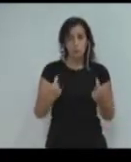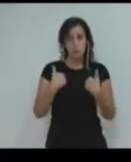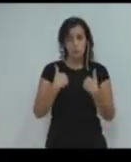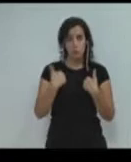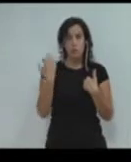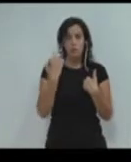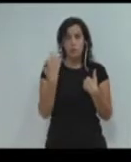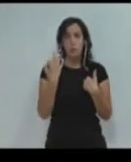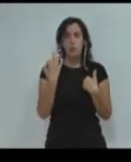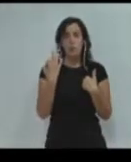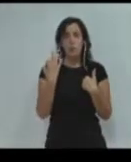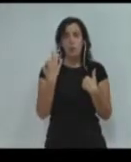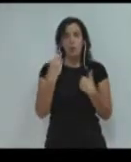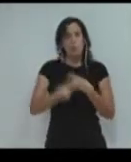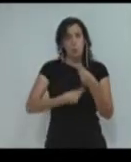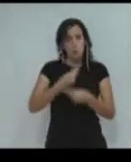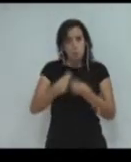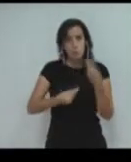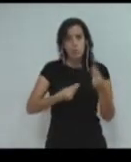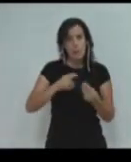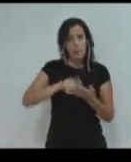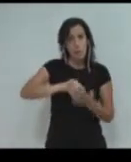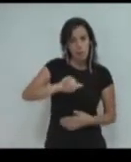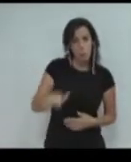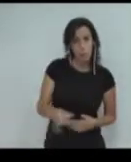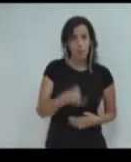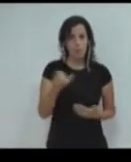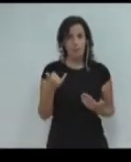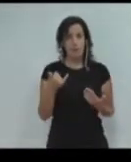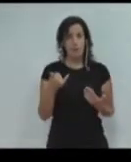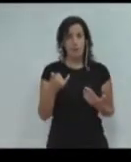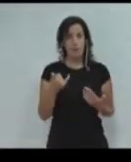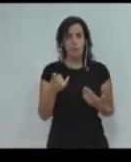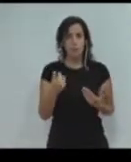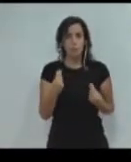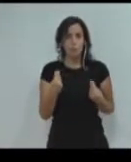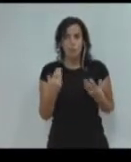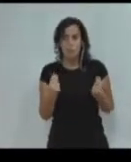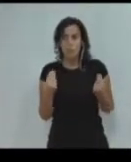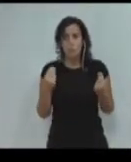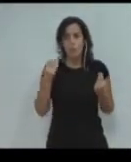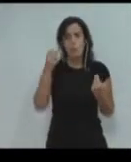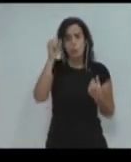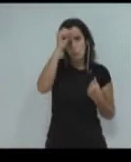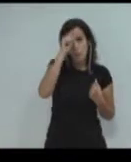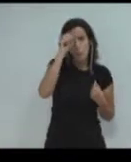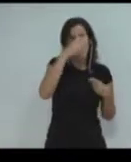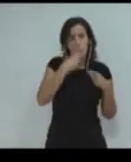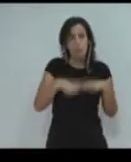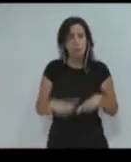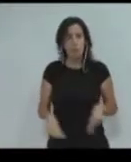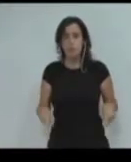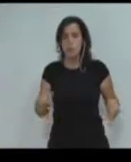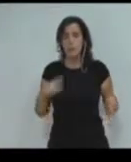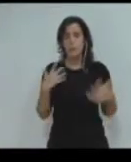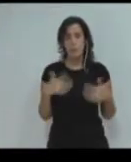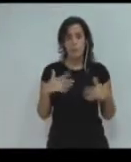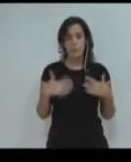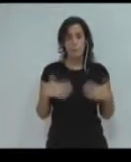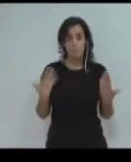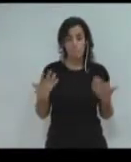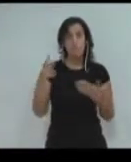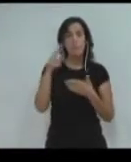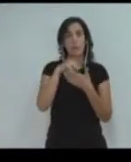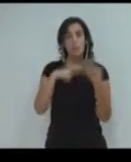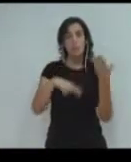que manejar el lenguaje con toda la subjetividad que muchas veces tiene eso. Por tanto, la lectura